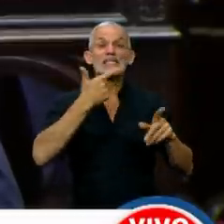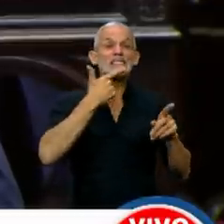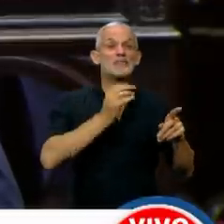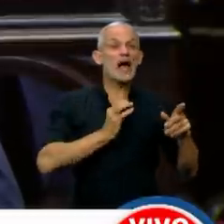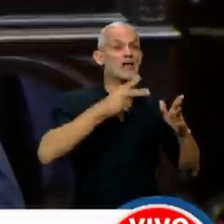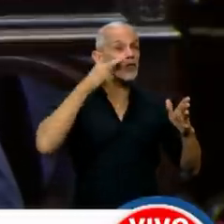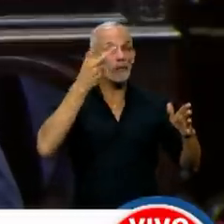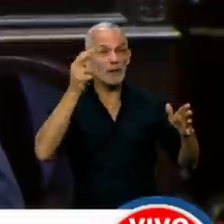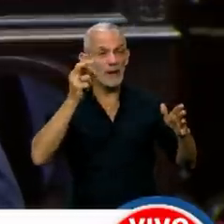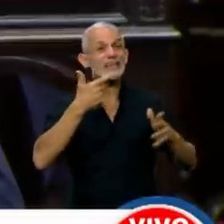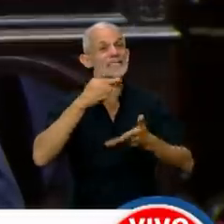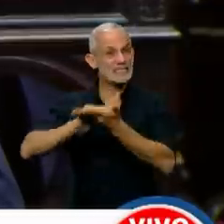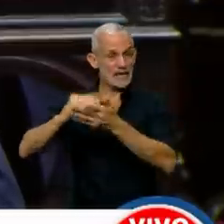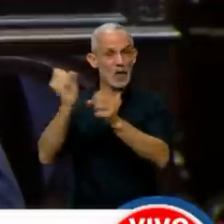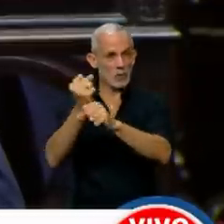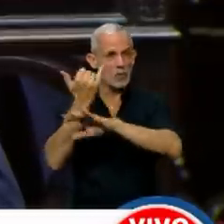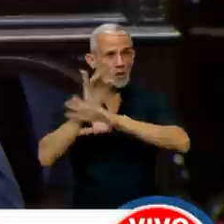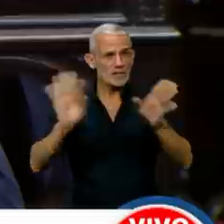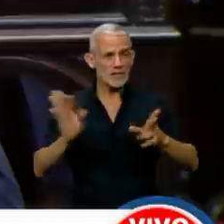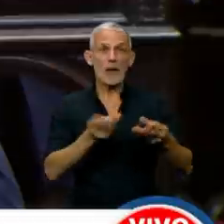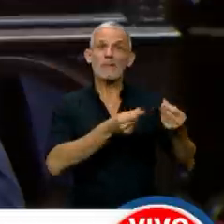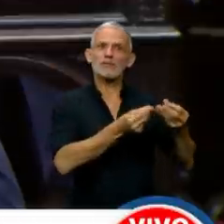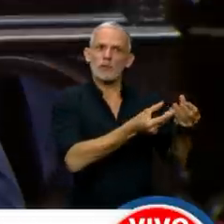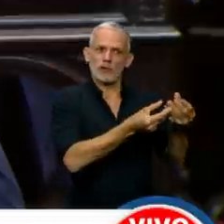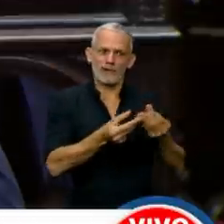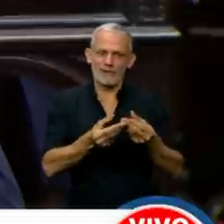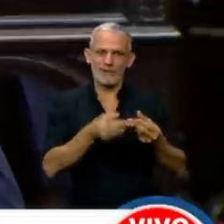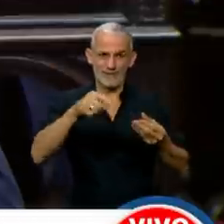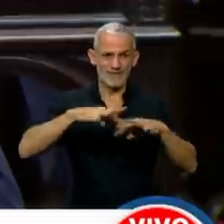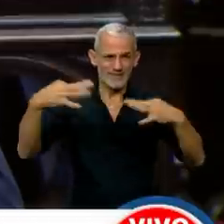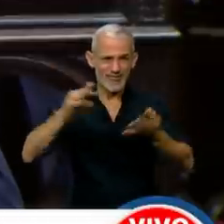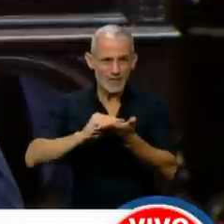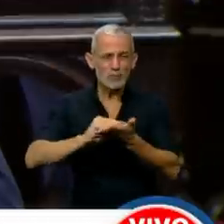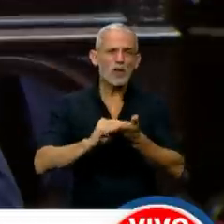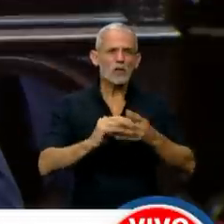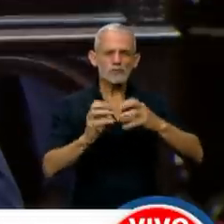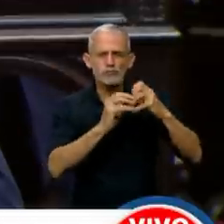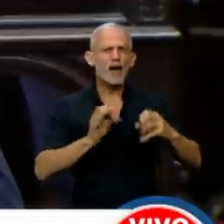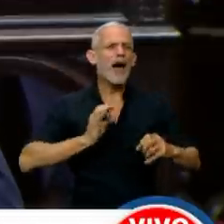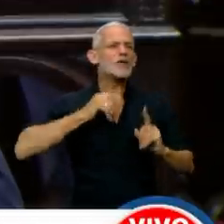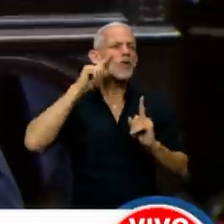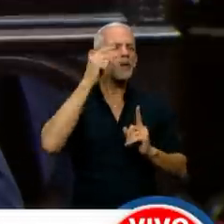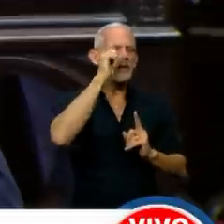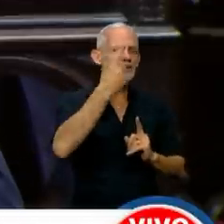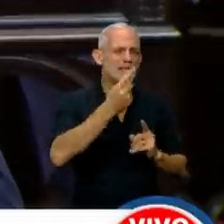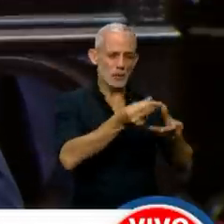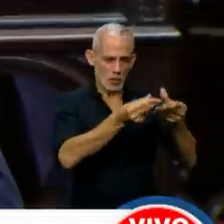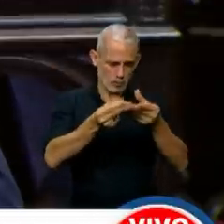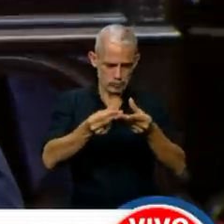2020 se aprueba en el senado ya había ingresado el presupuesto este cuerpo cuando trata el presupuesto del año 2021